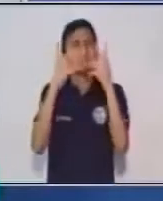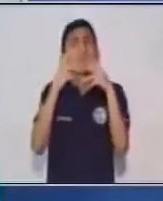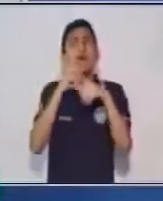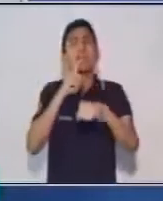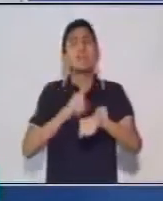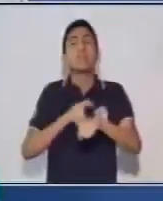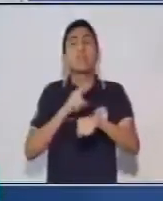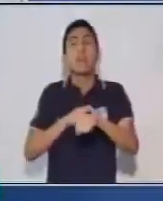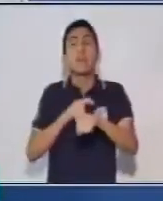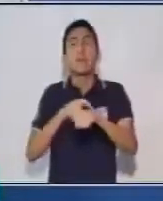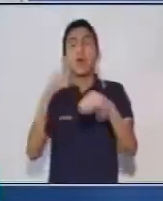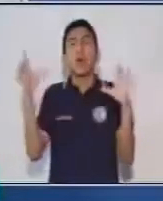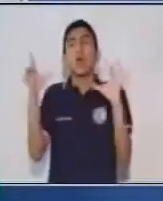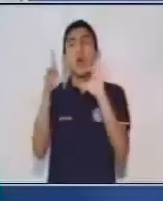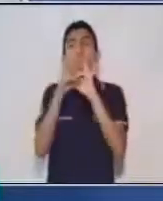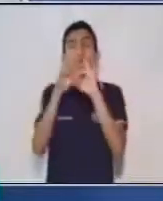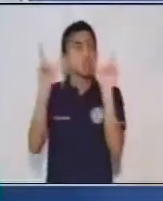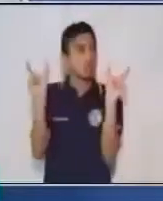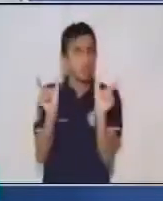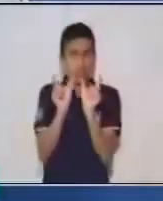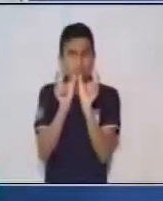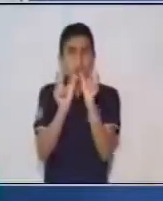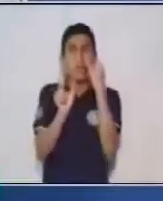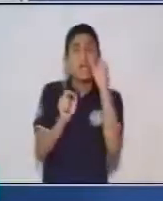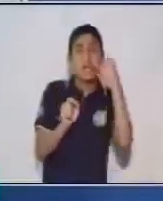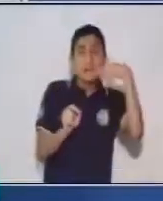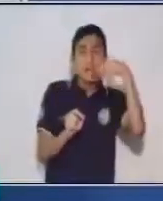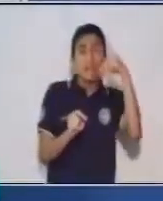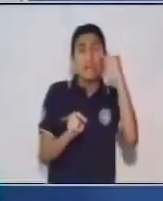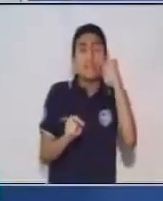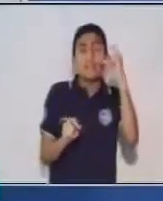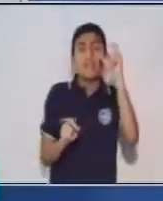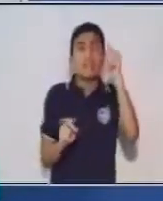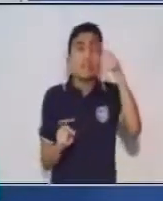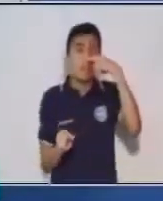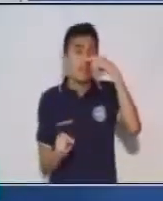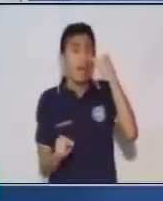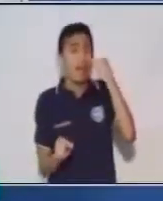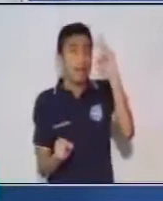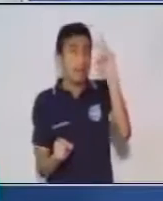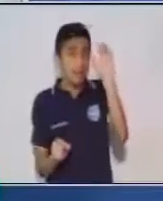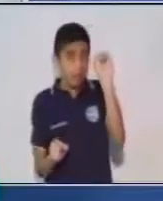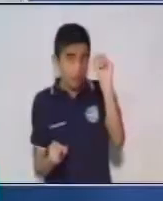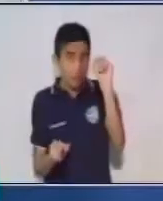compuestos, tanto del indicativo como del subjuntivo.